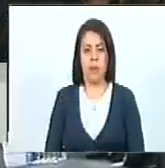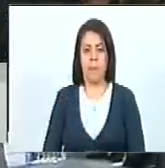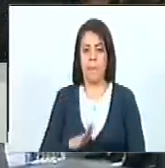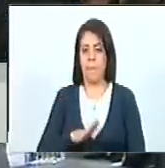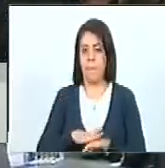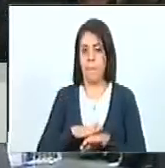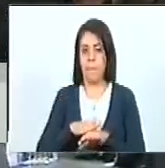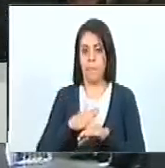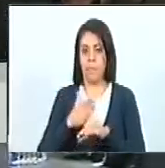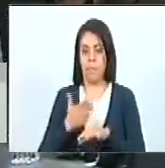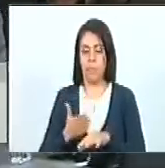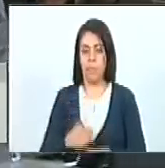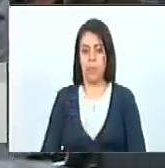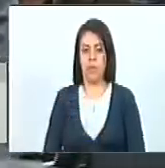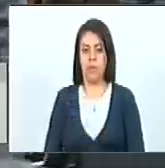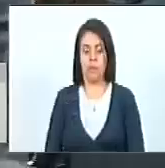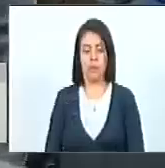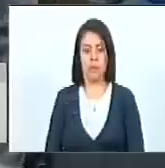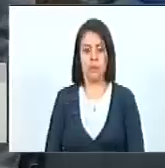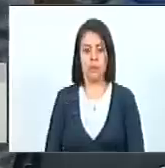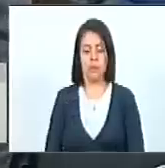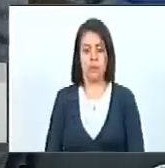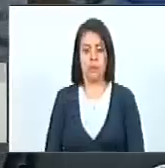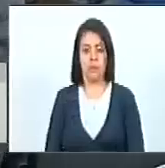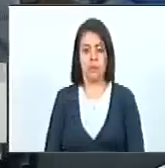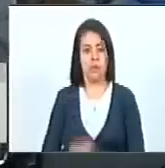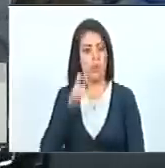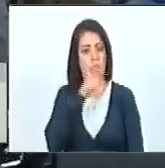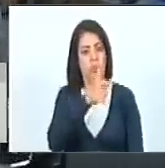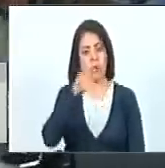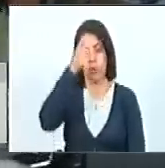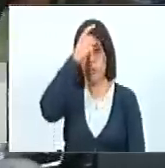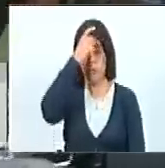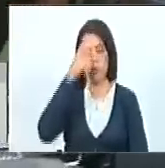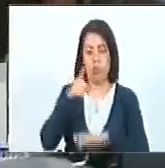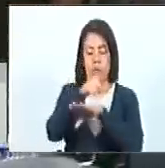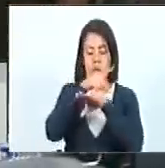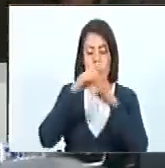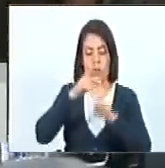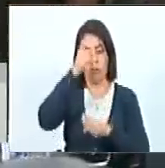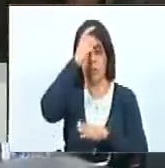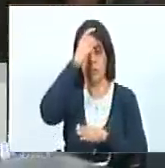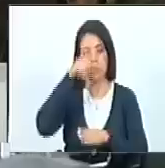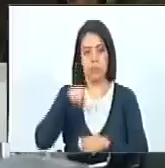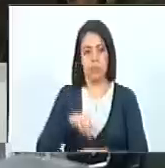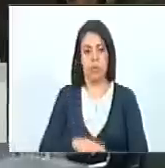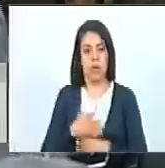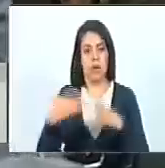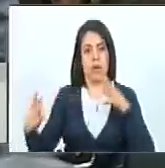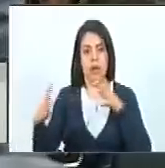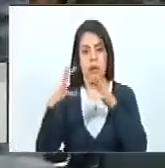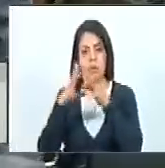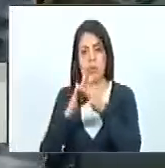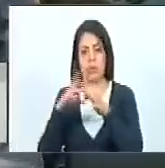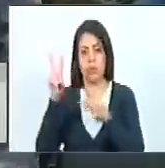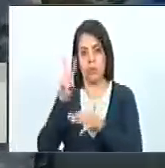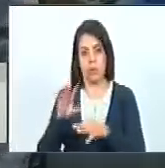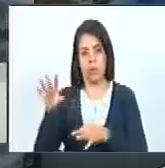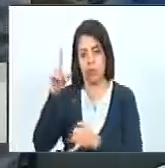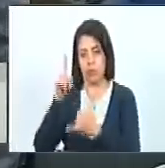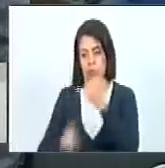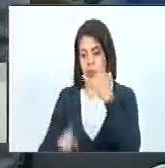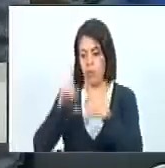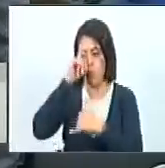porque ha sido el pueblo turco, el gobierno turco, un gran aliado de Venezuela en los últimos